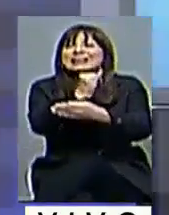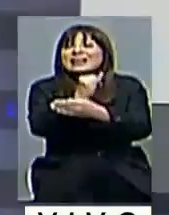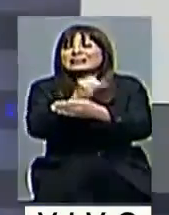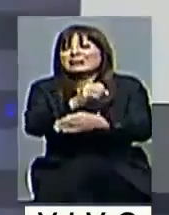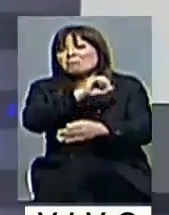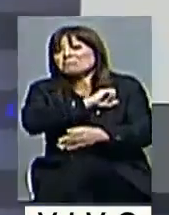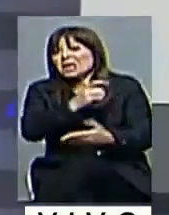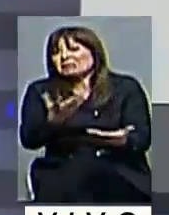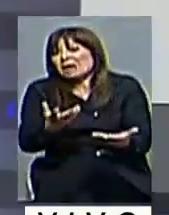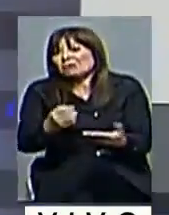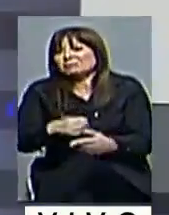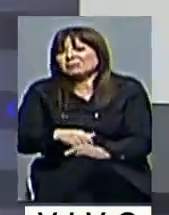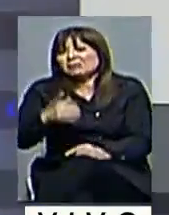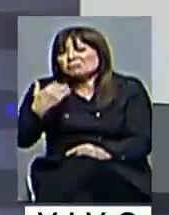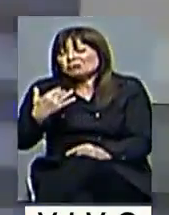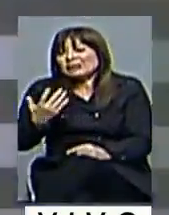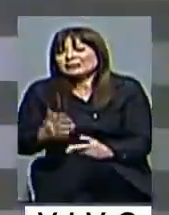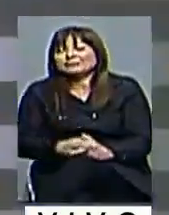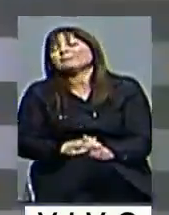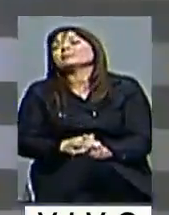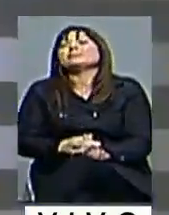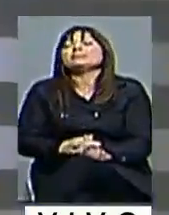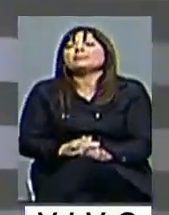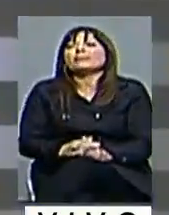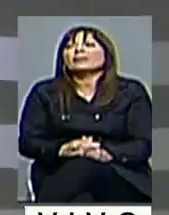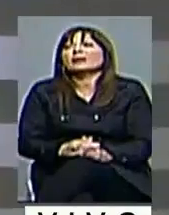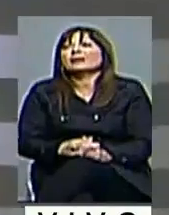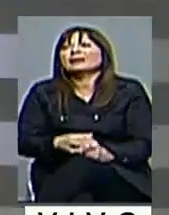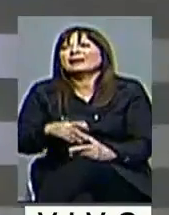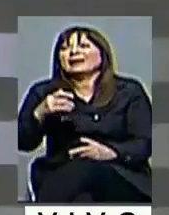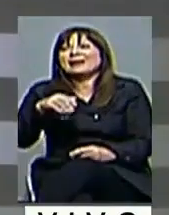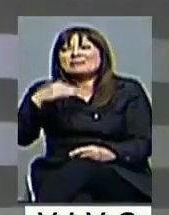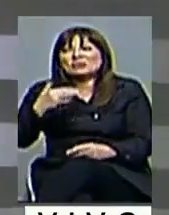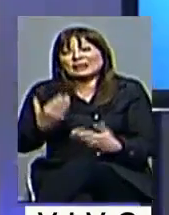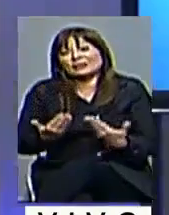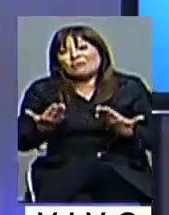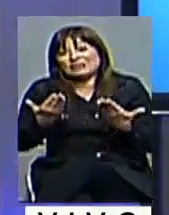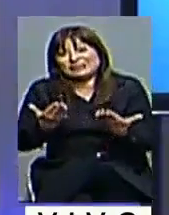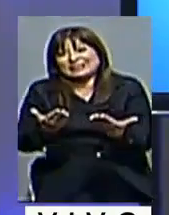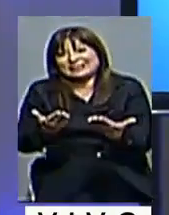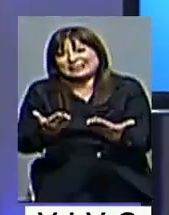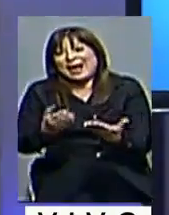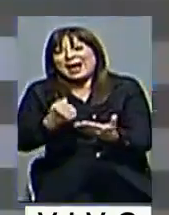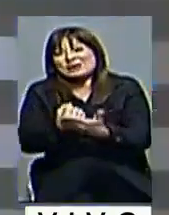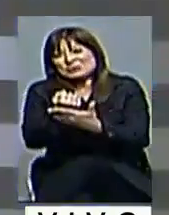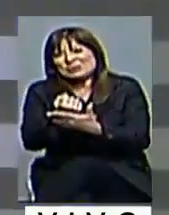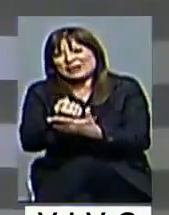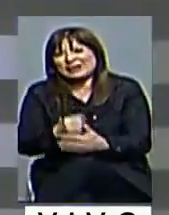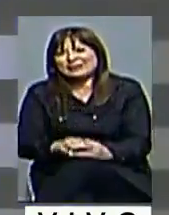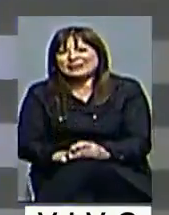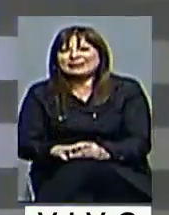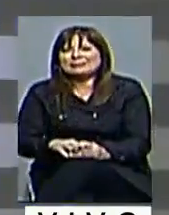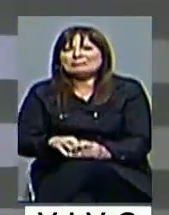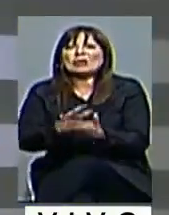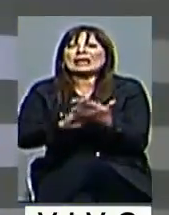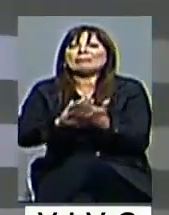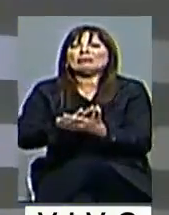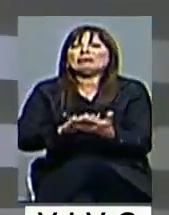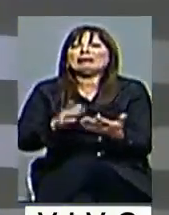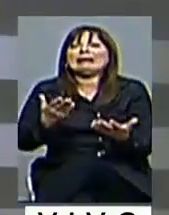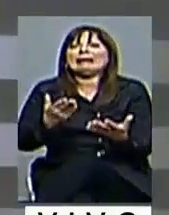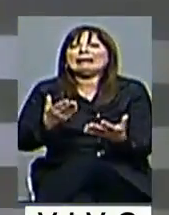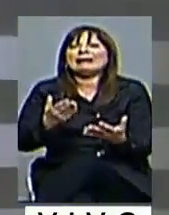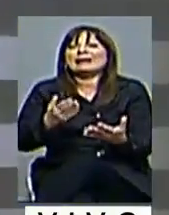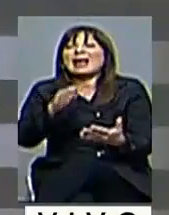lo lanzaría, más bien. Exacto. El que se ofrece, y esto es el que se ríe. Claro, y el que se ríe no sale en la foto. El que cacarea